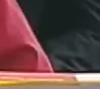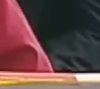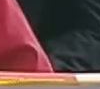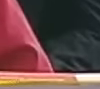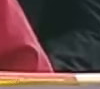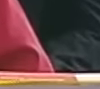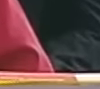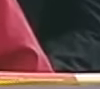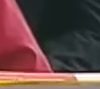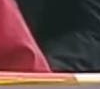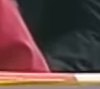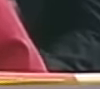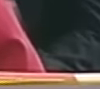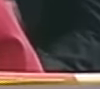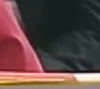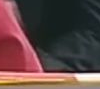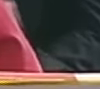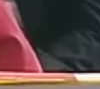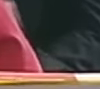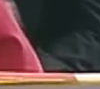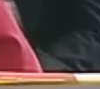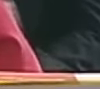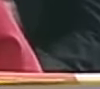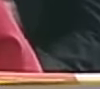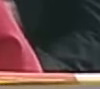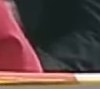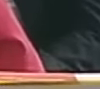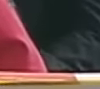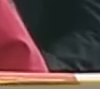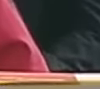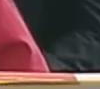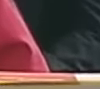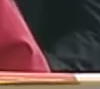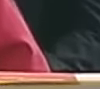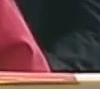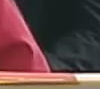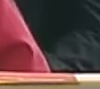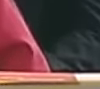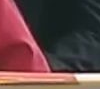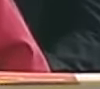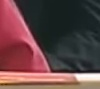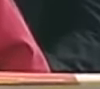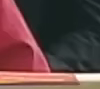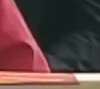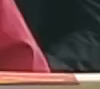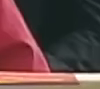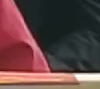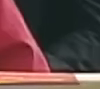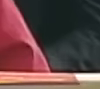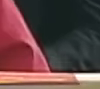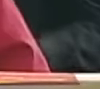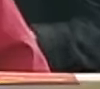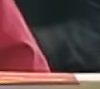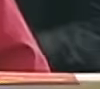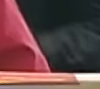petroleras y se mueven barcos de guerra de los Estados Unidos a la zona,